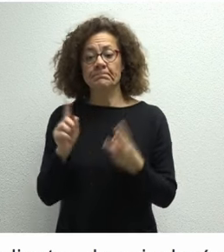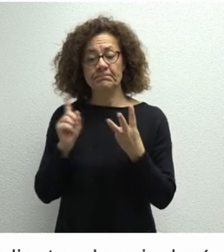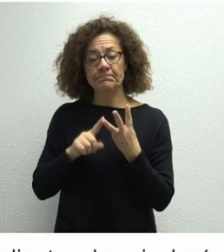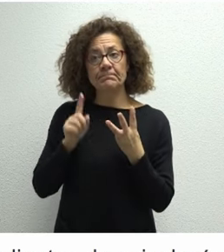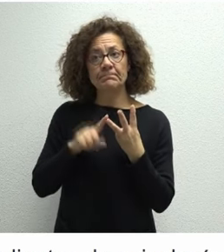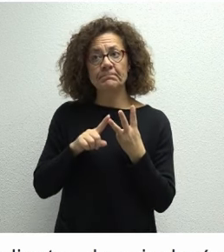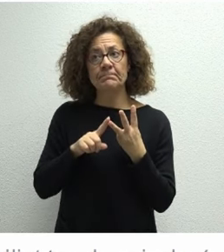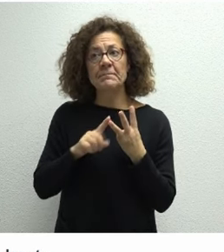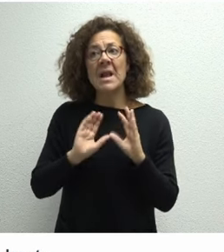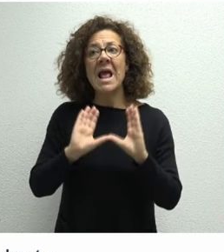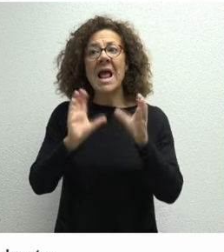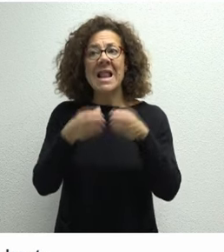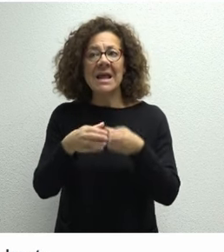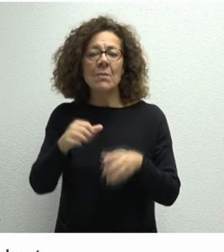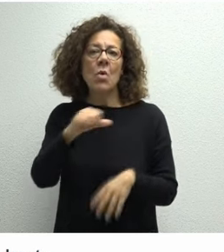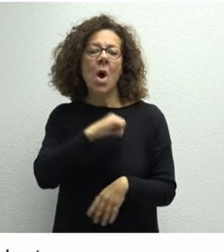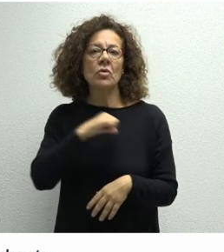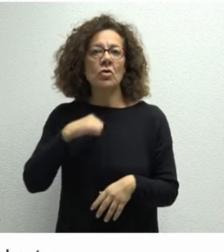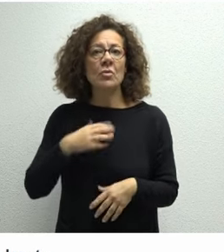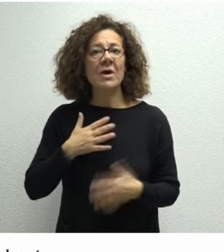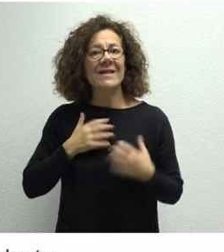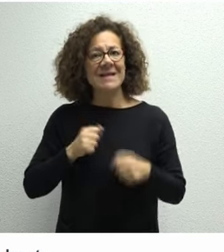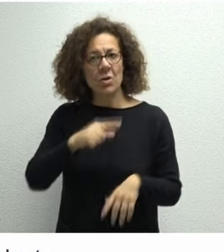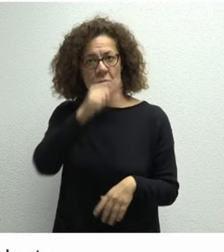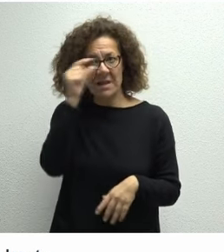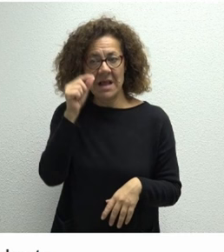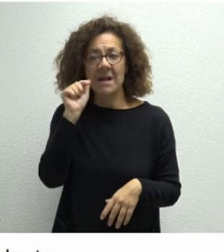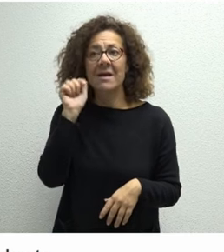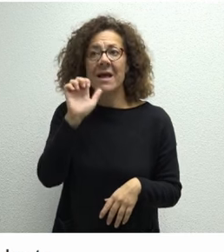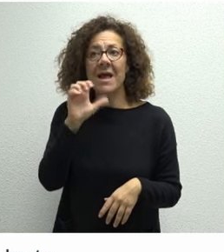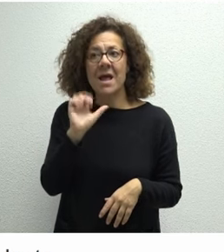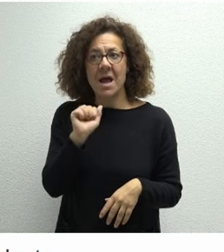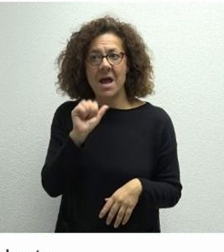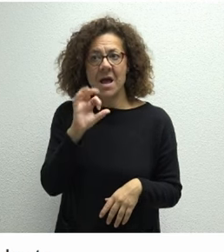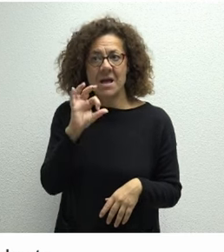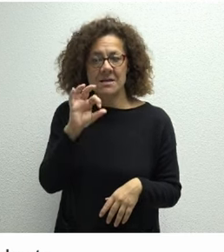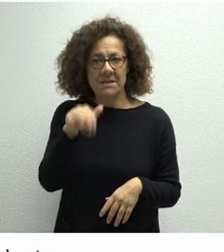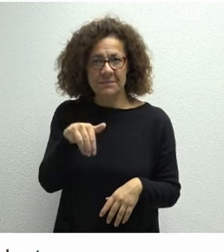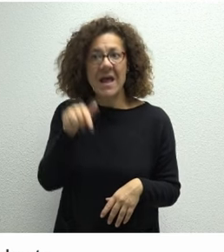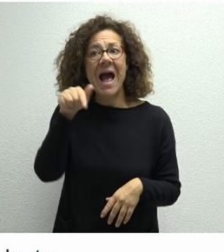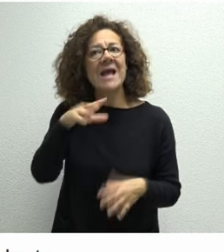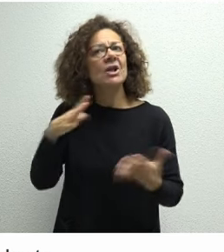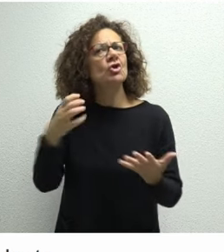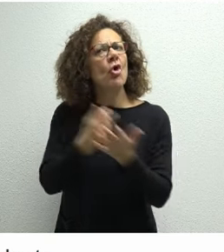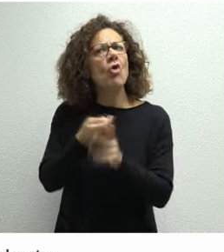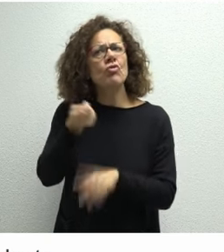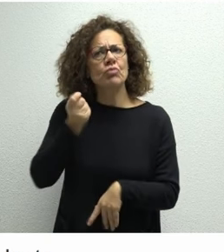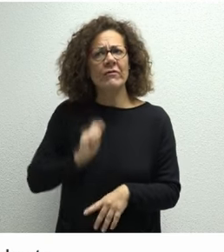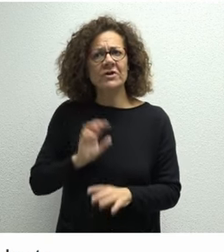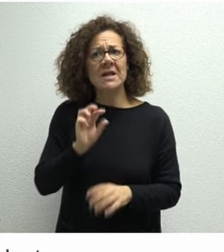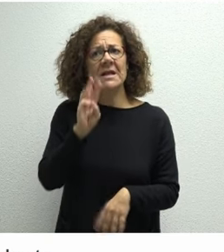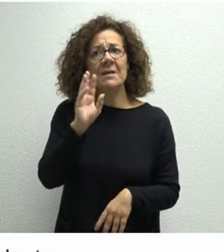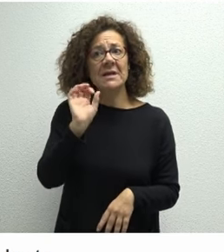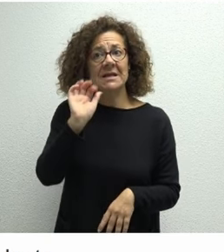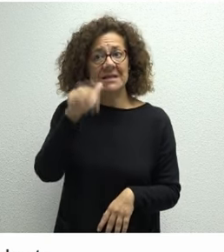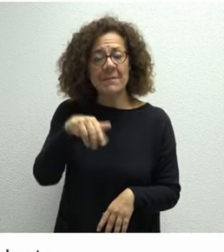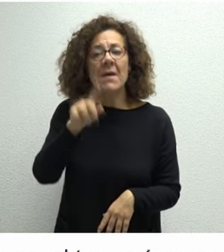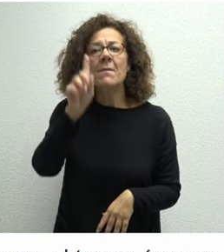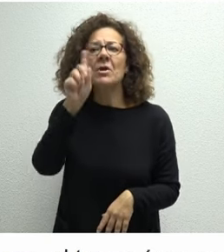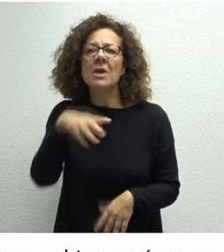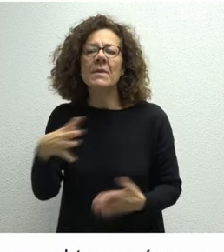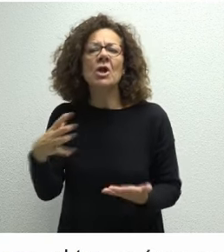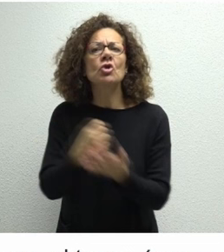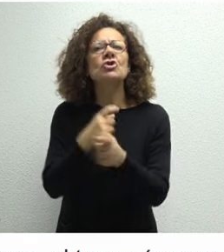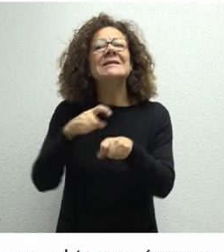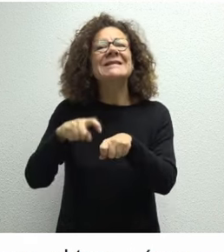pues es el equipo autonómico de Salud Mental eh aquí está todo el personal del pisam Pero además están todos los están los